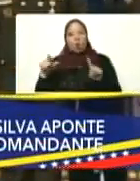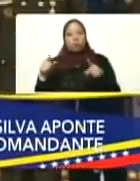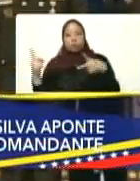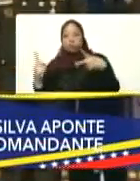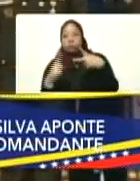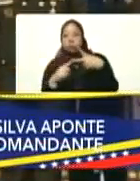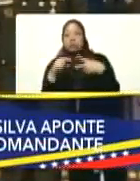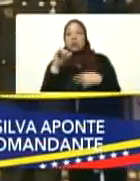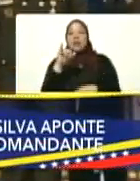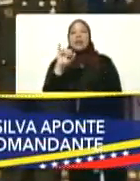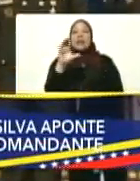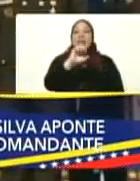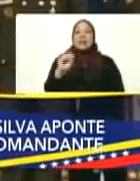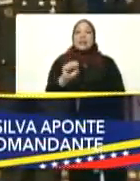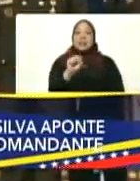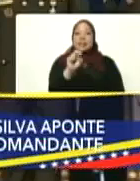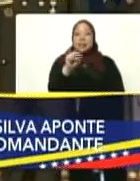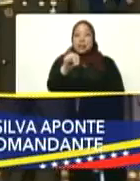Santiago Infante,